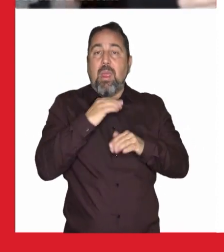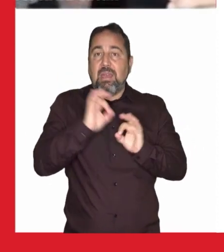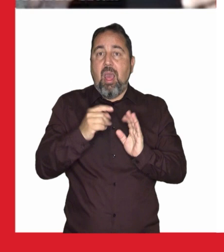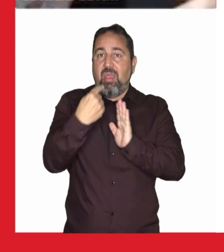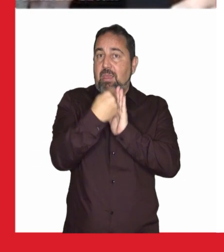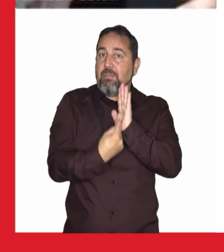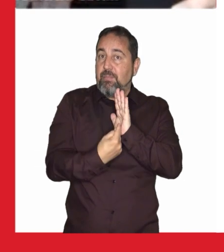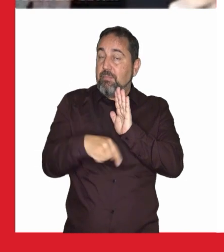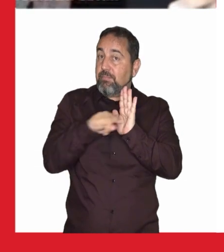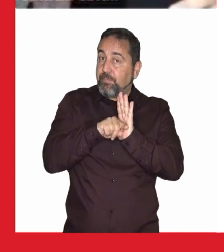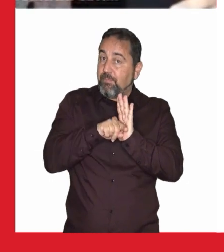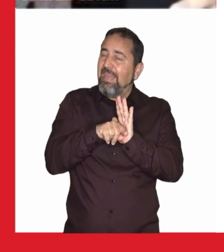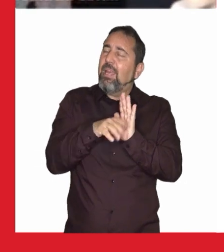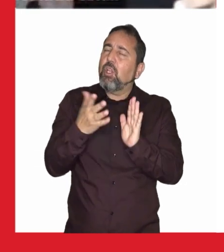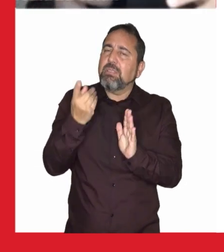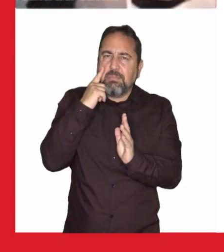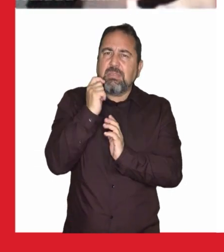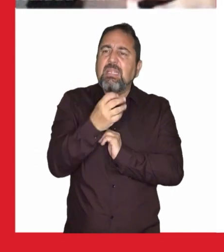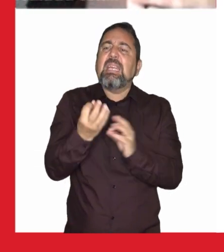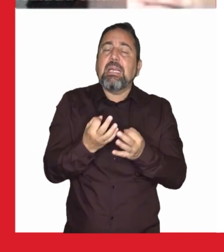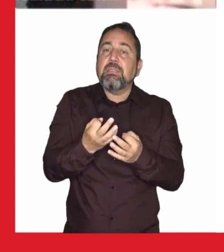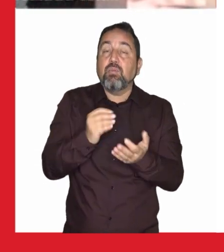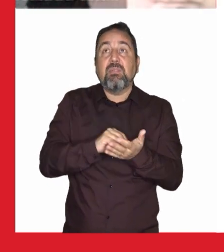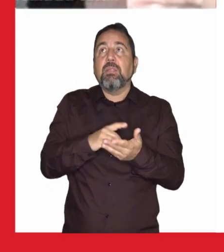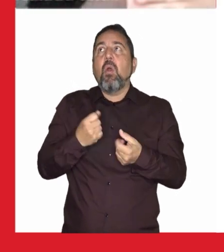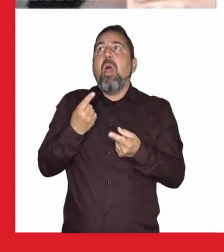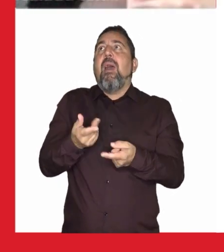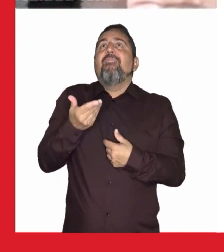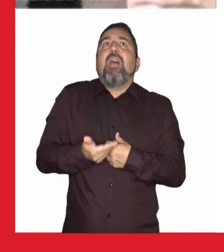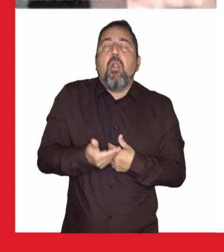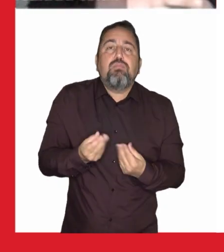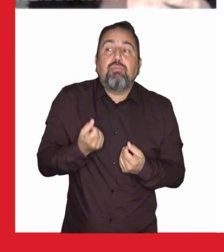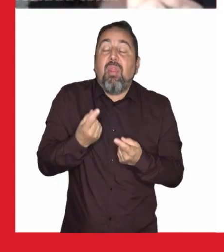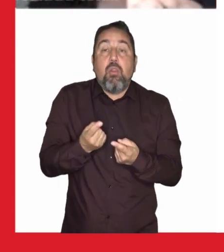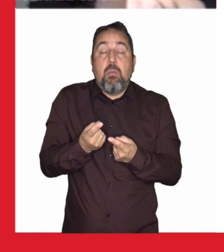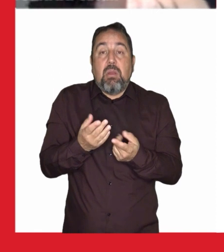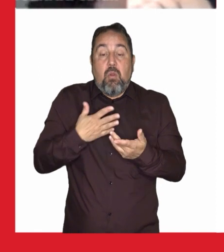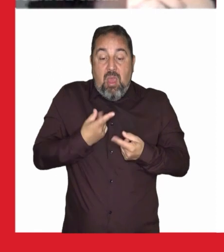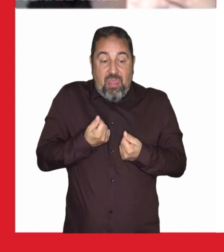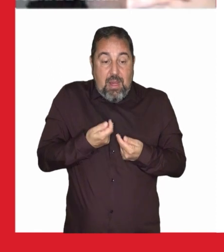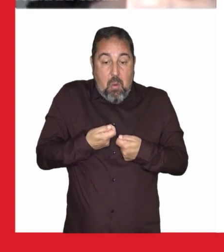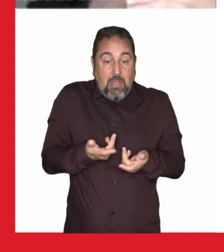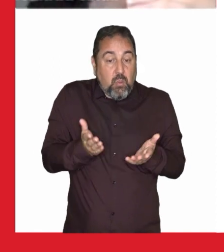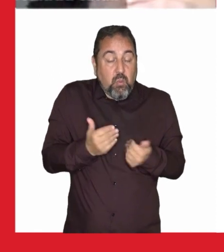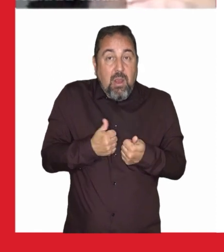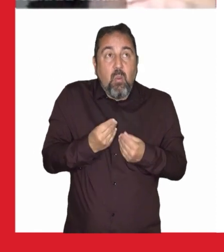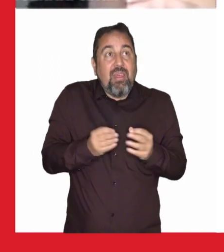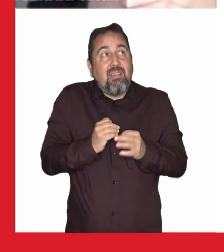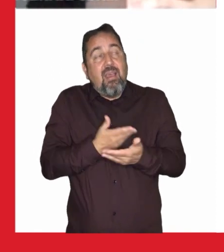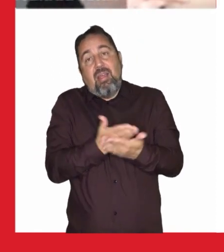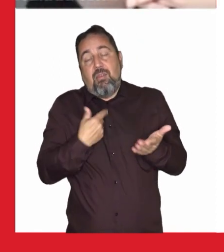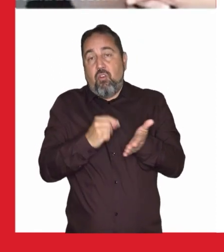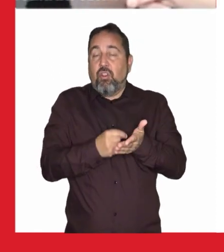solemos asignar estas funciones, ¿sí? Y suele ocurrir que no les damos mucho valor porque no nos